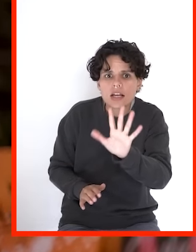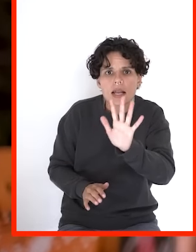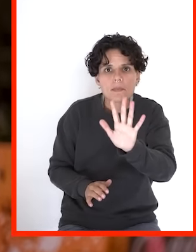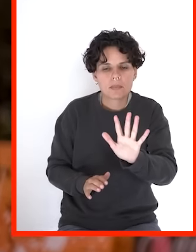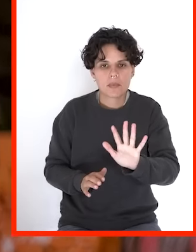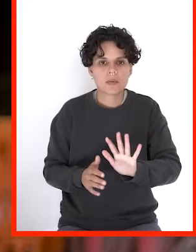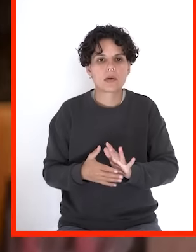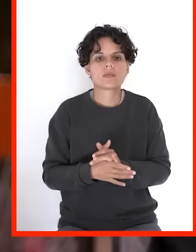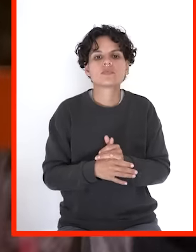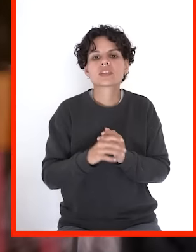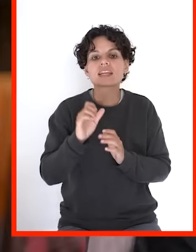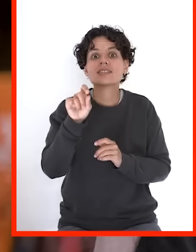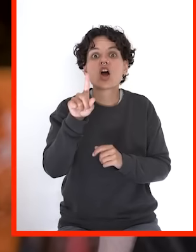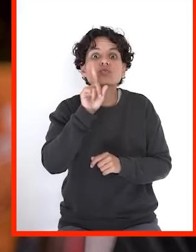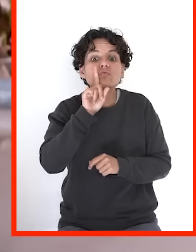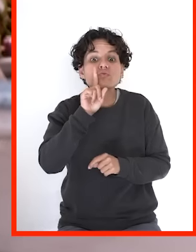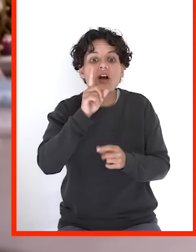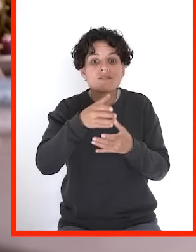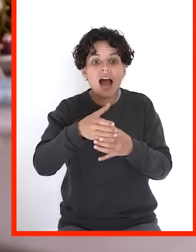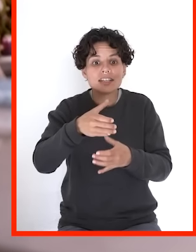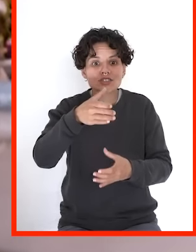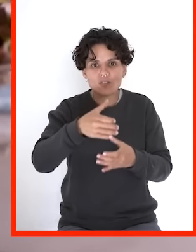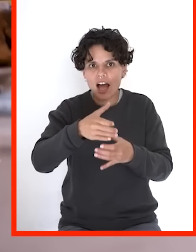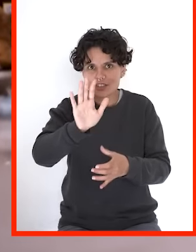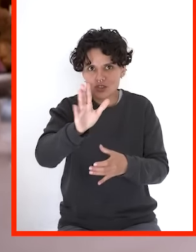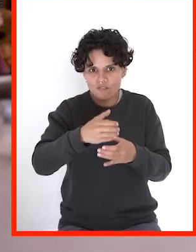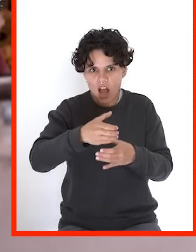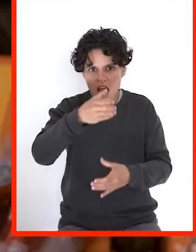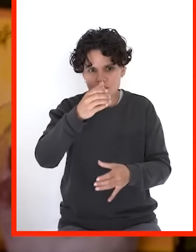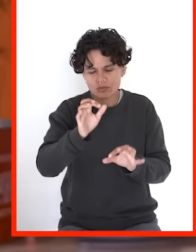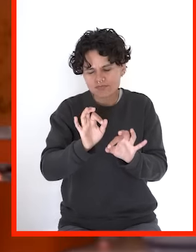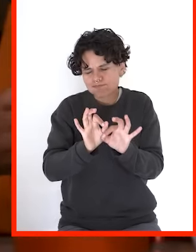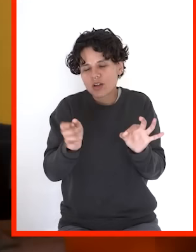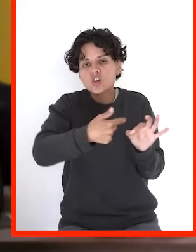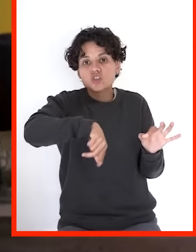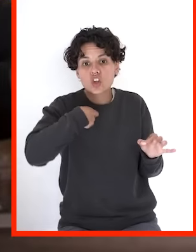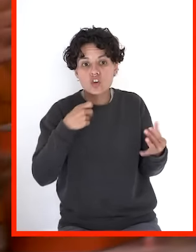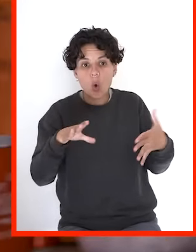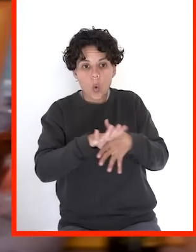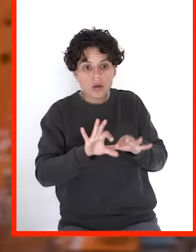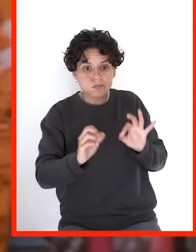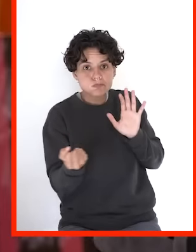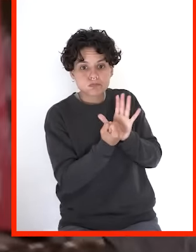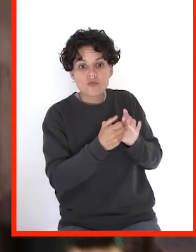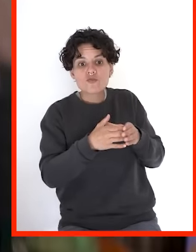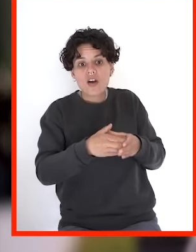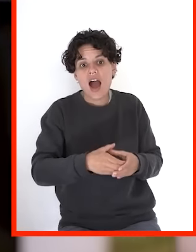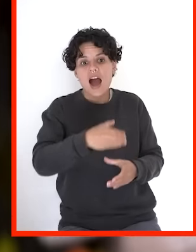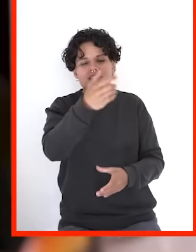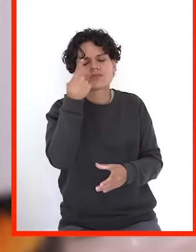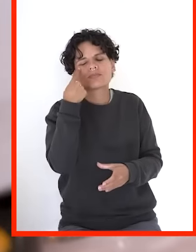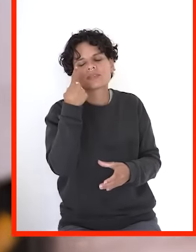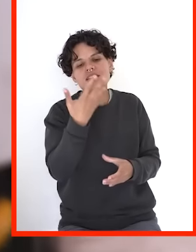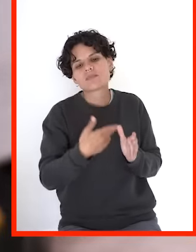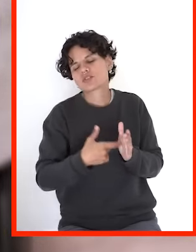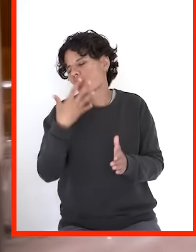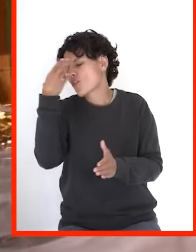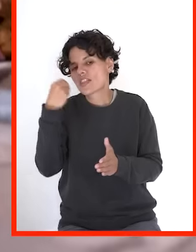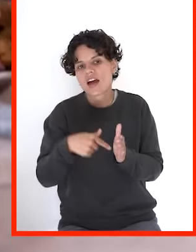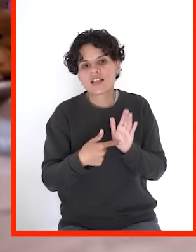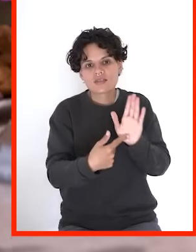Oh, bueno. Es que tenemos vasos. Ah, ¿tienen vasos propios? Tenemos vasos propios en la junta, weón. Bueno. ¿En serio? Se me olvidó.